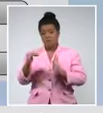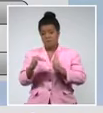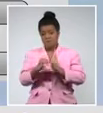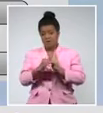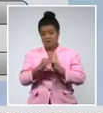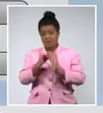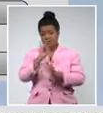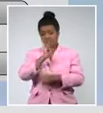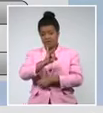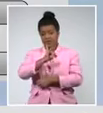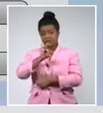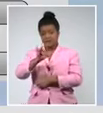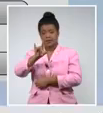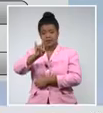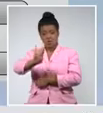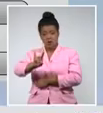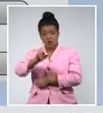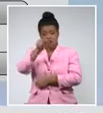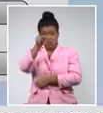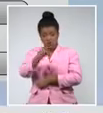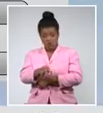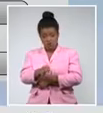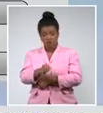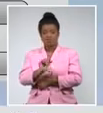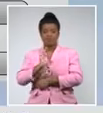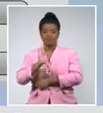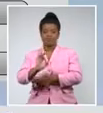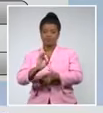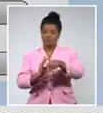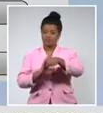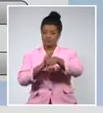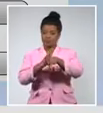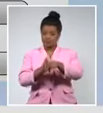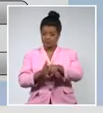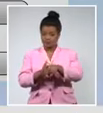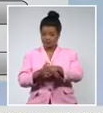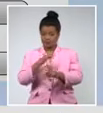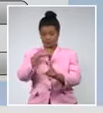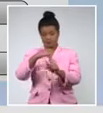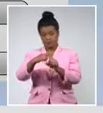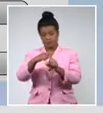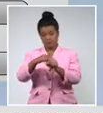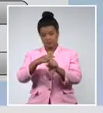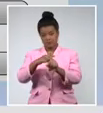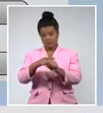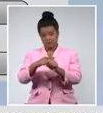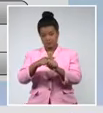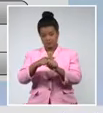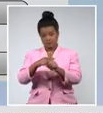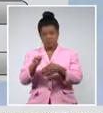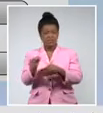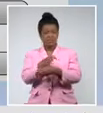49.779 personas con COVID-19, positividad de las muestras de un